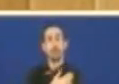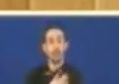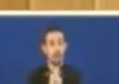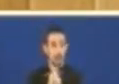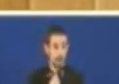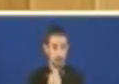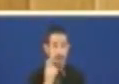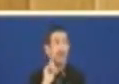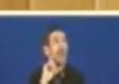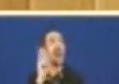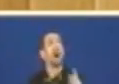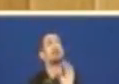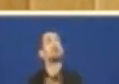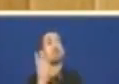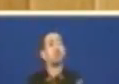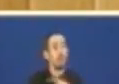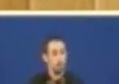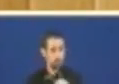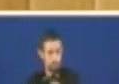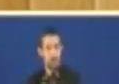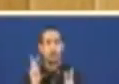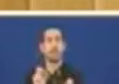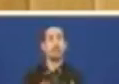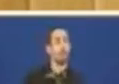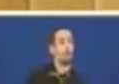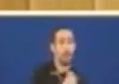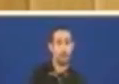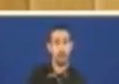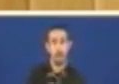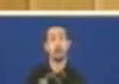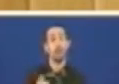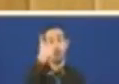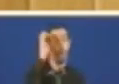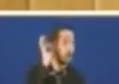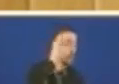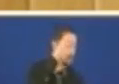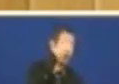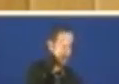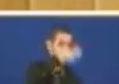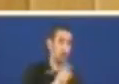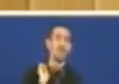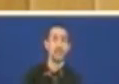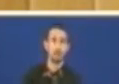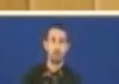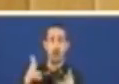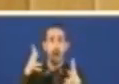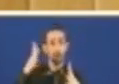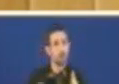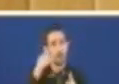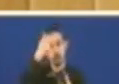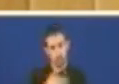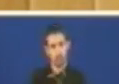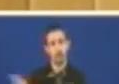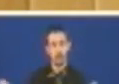cartos sen ningún tipo de gasto. O director, como asesor e como home de confianza, recomendoulles que, en vez